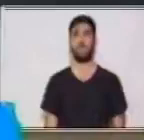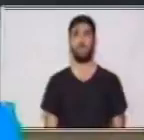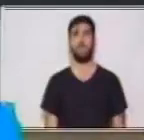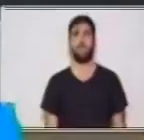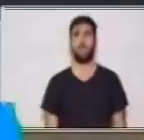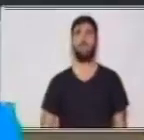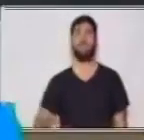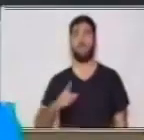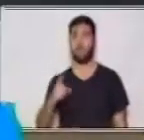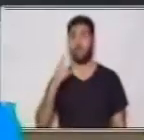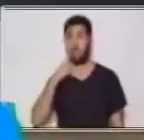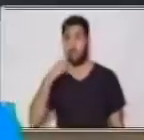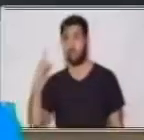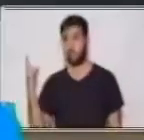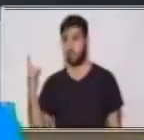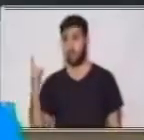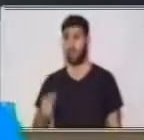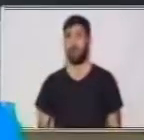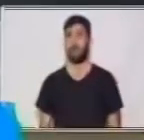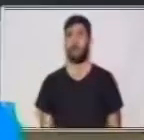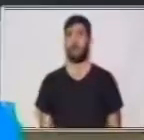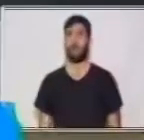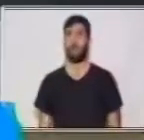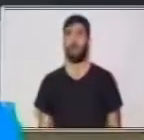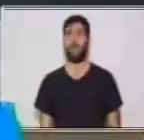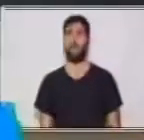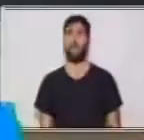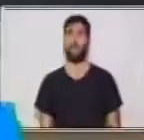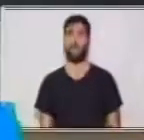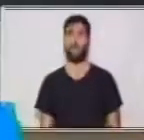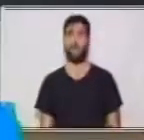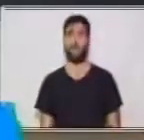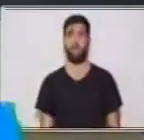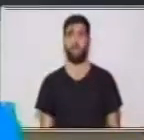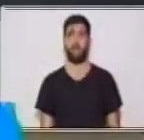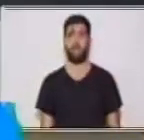coordenada rectangular donde tenemos